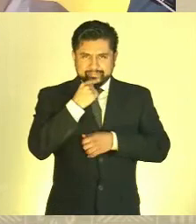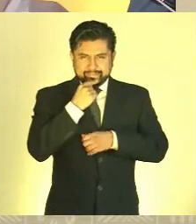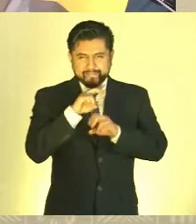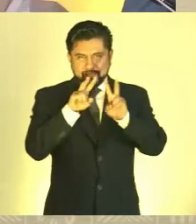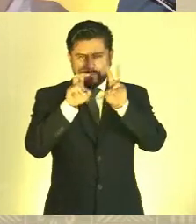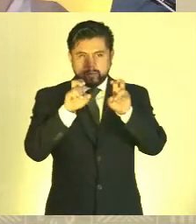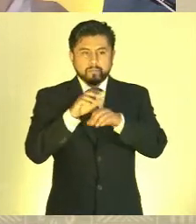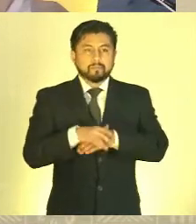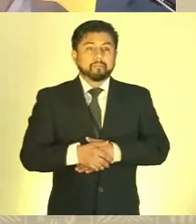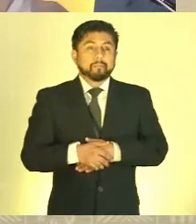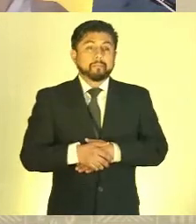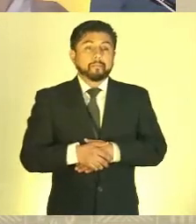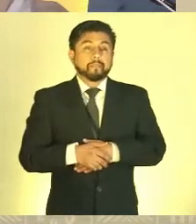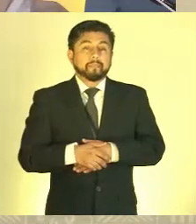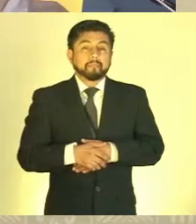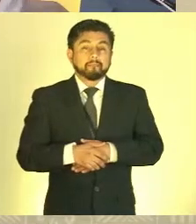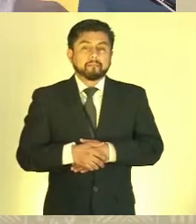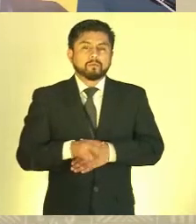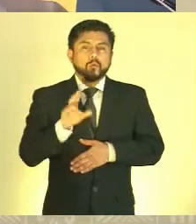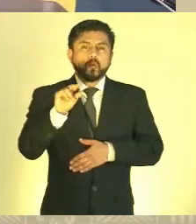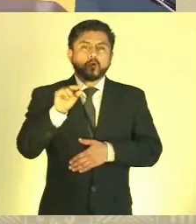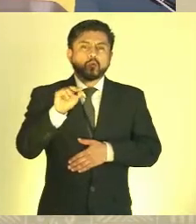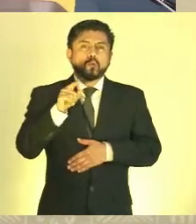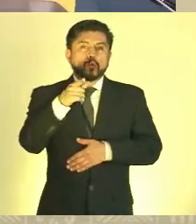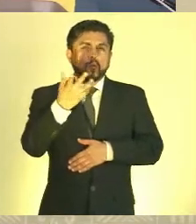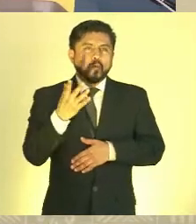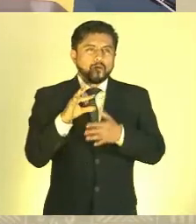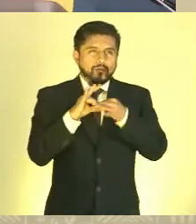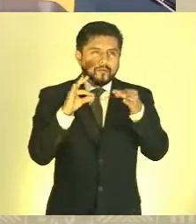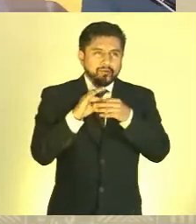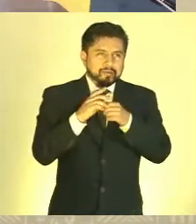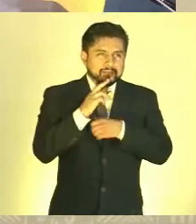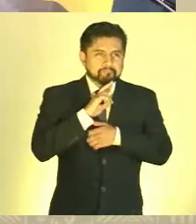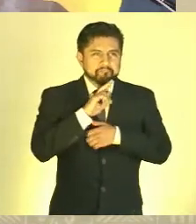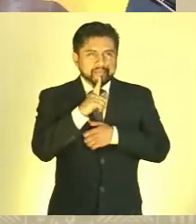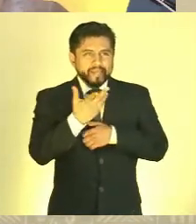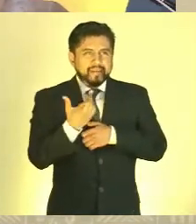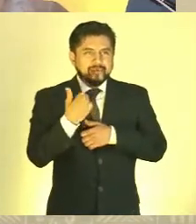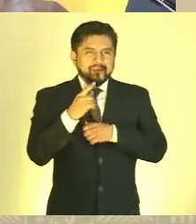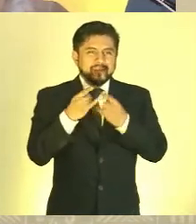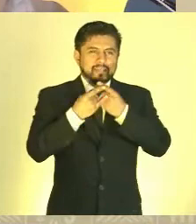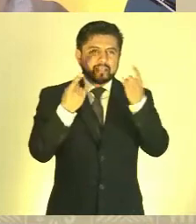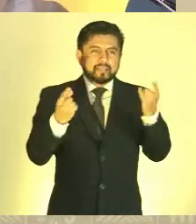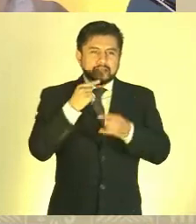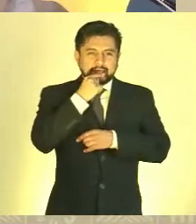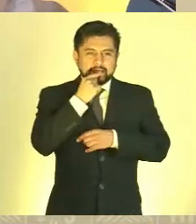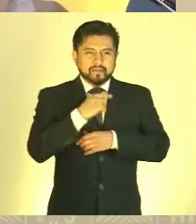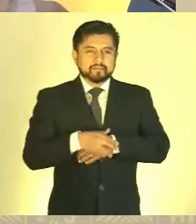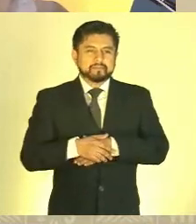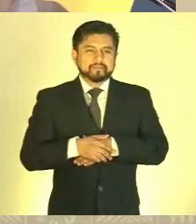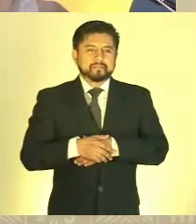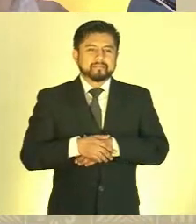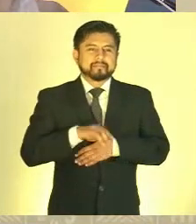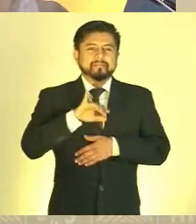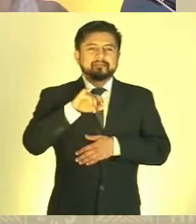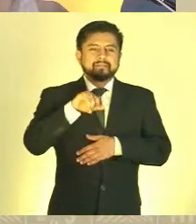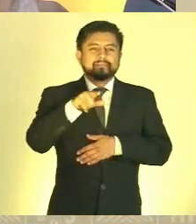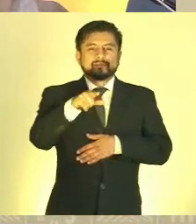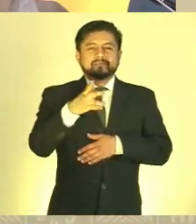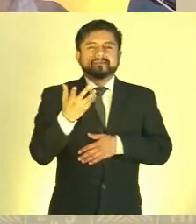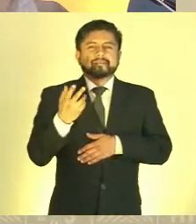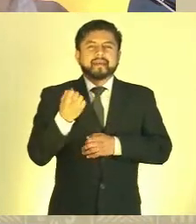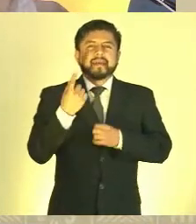por favor. No, platícanos de la trama policíaca. Sí, porque si no, los lectores se espantan con todo lo que